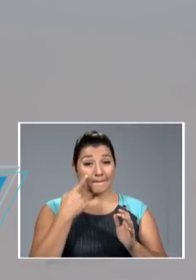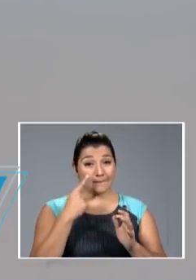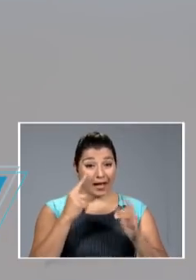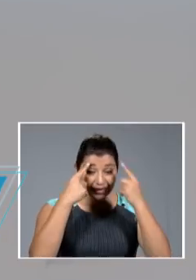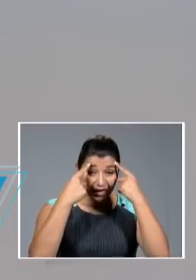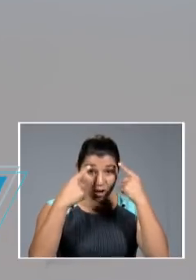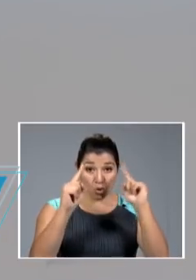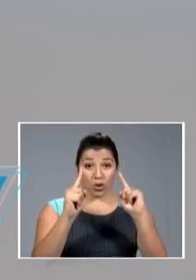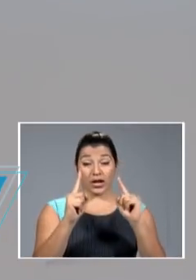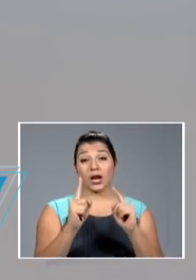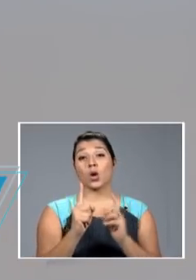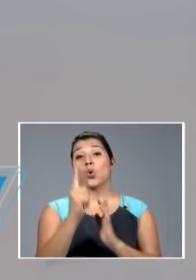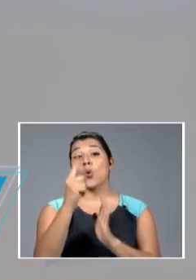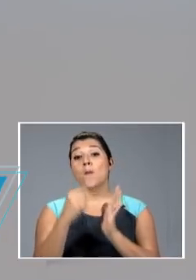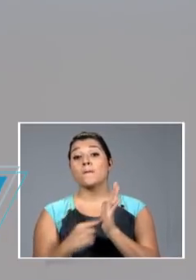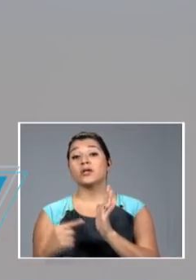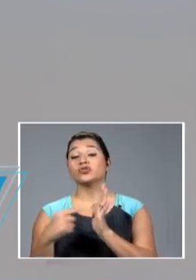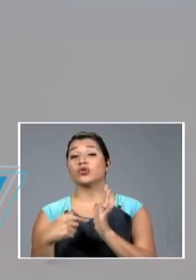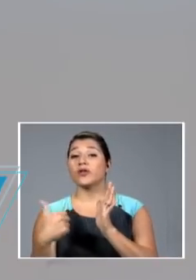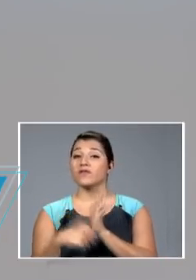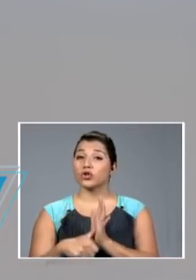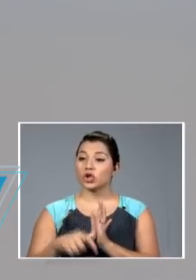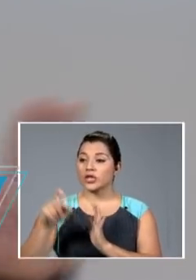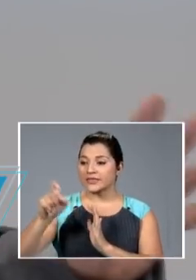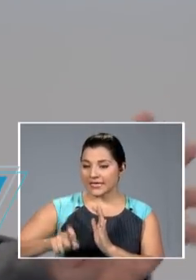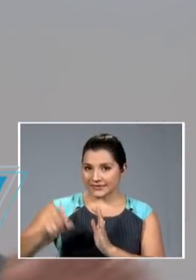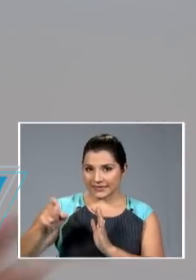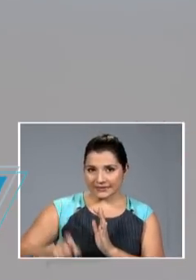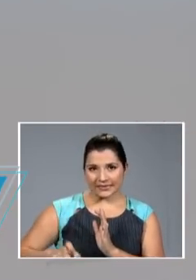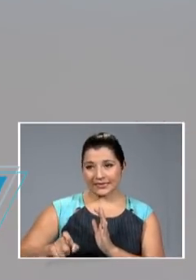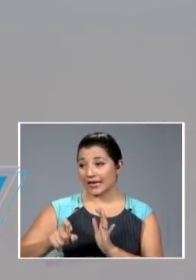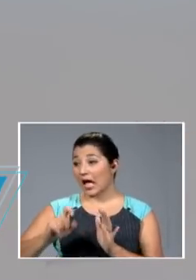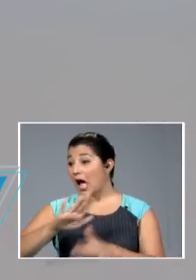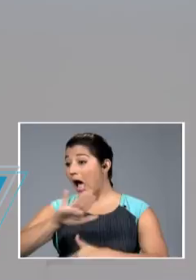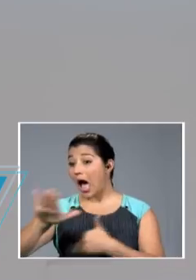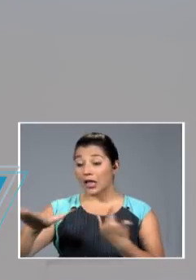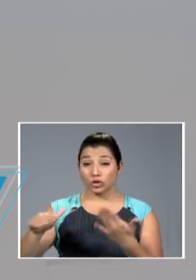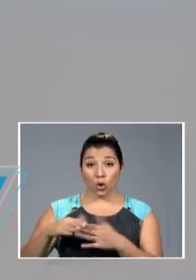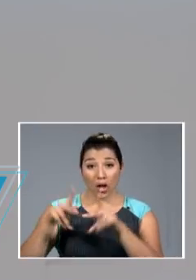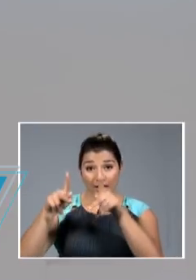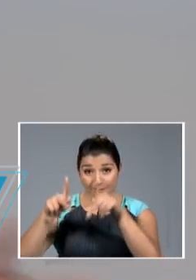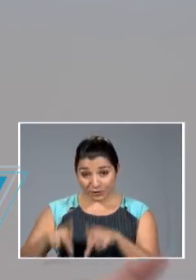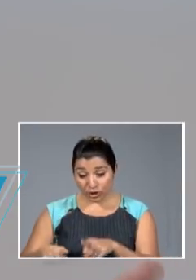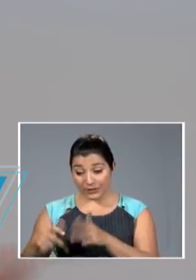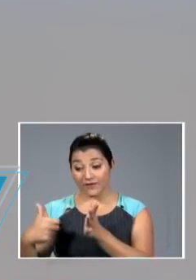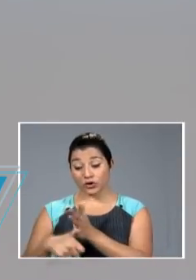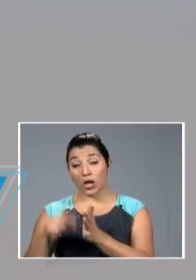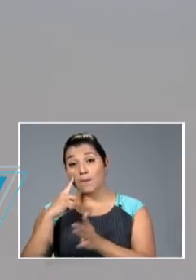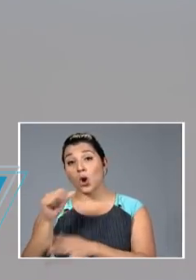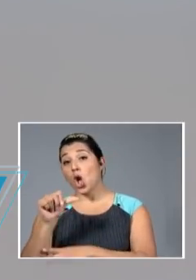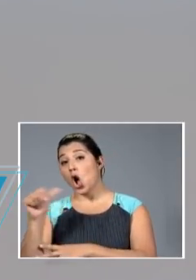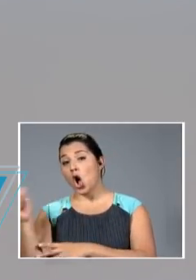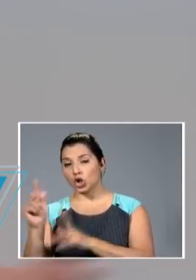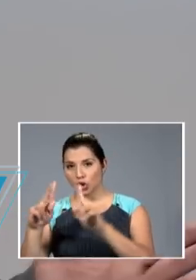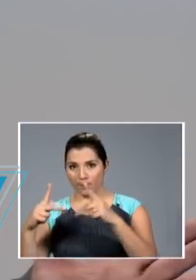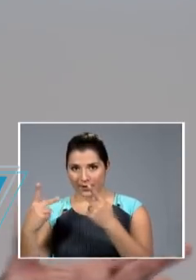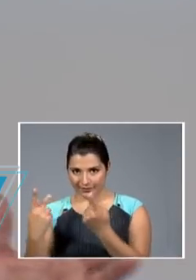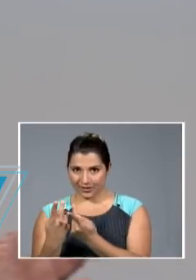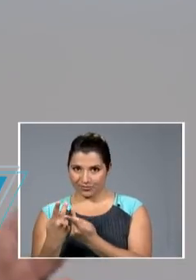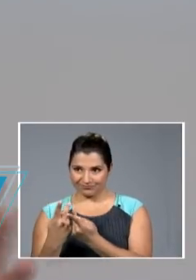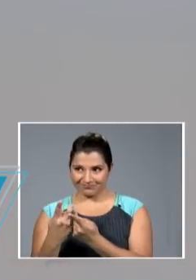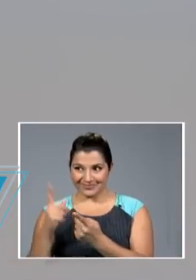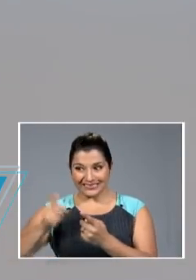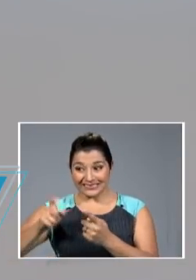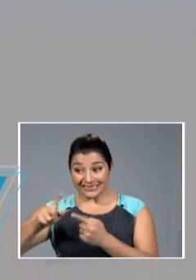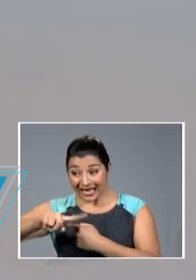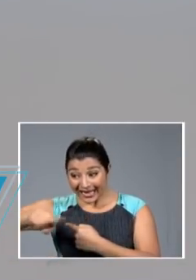de los que votaron y no votaron. Es muy poco probable. Lo que no significa que necesariamente va a perder. O sea, en este momento yo